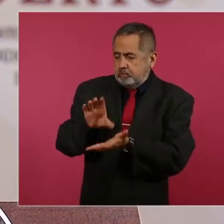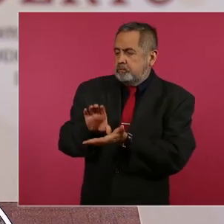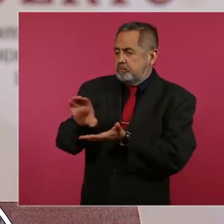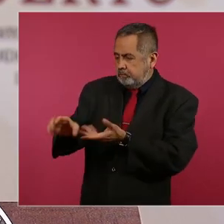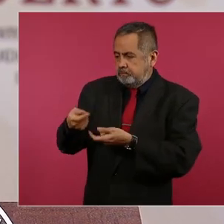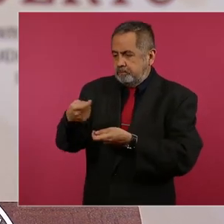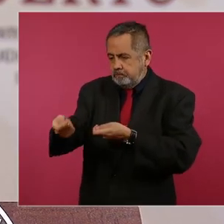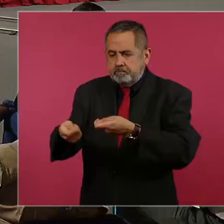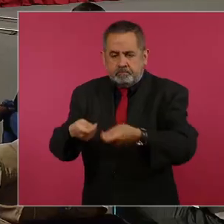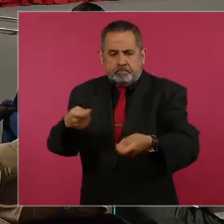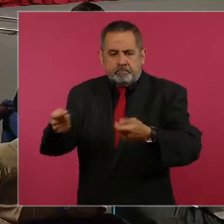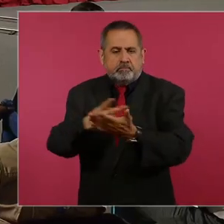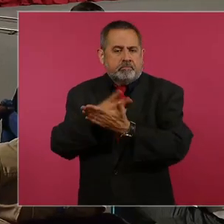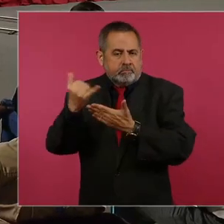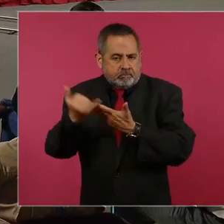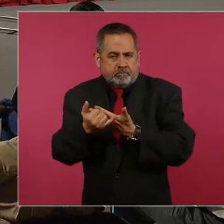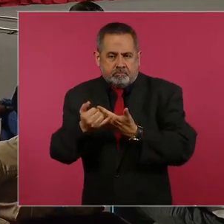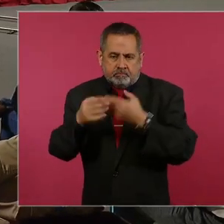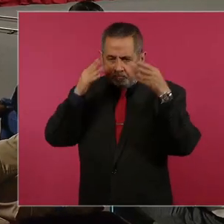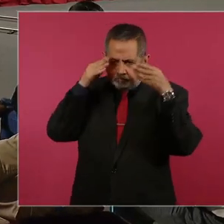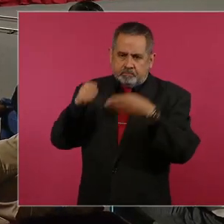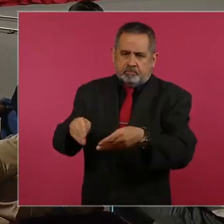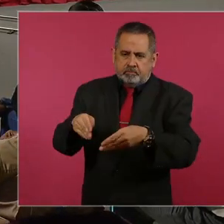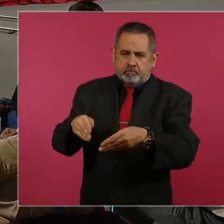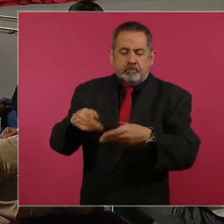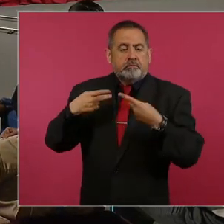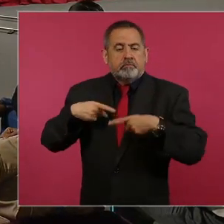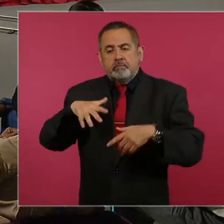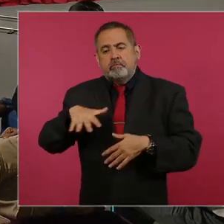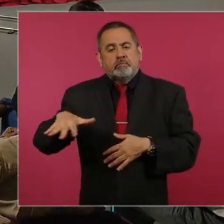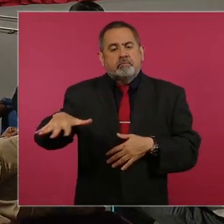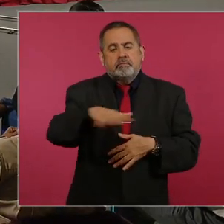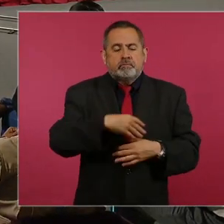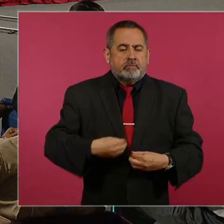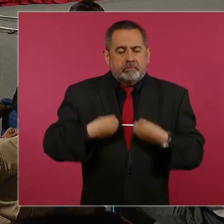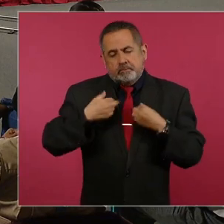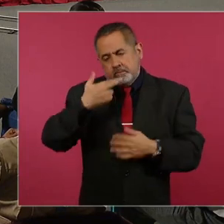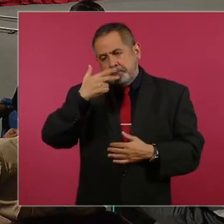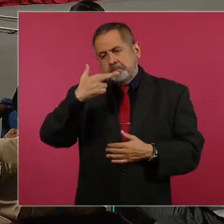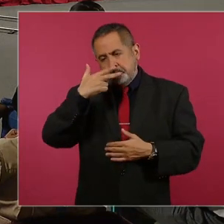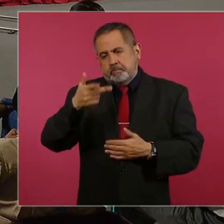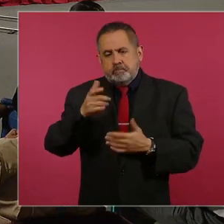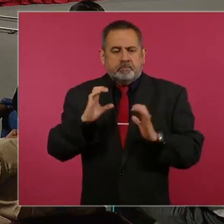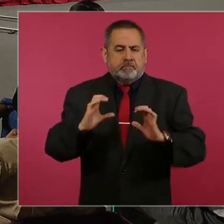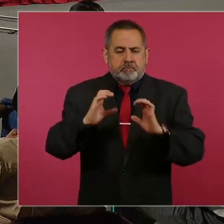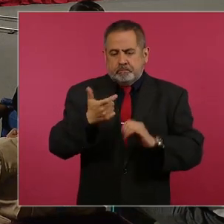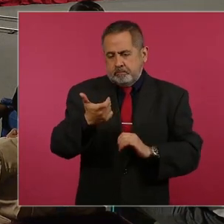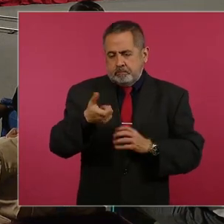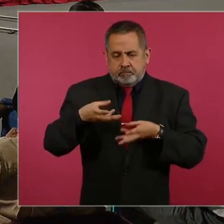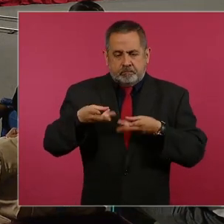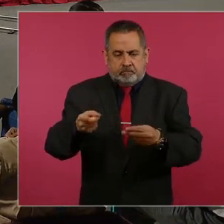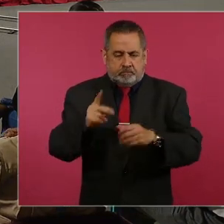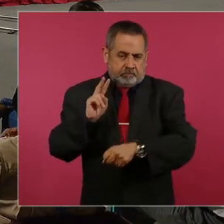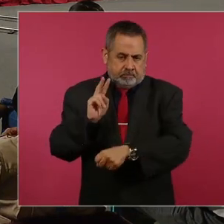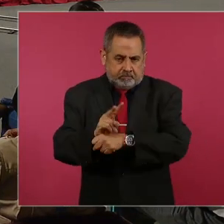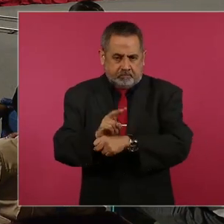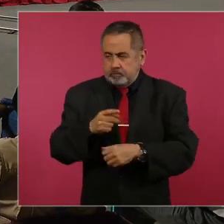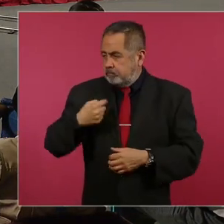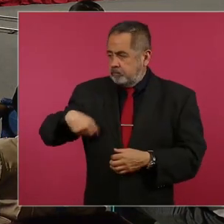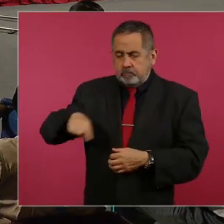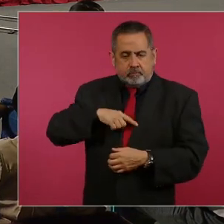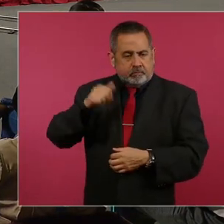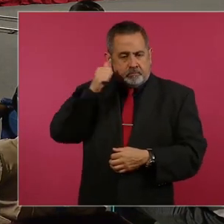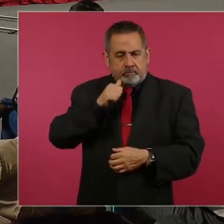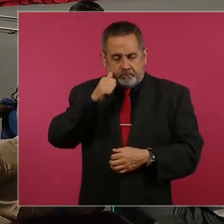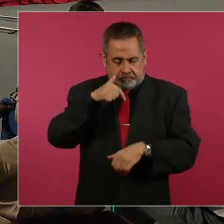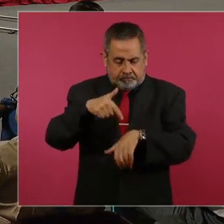los proyectos para que el pueblo tenga una vida mejor. Siempre hemos hecho nuestro trabajo con